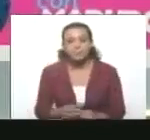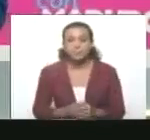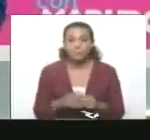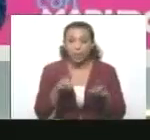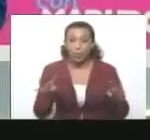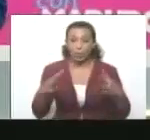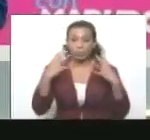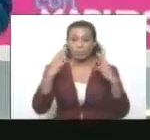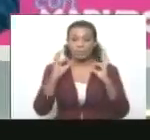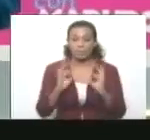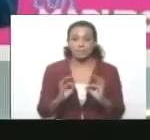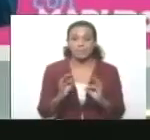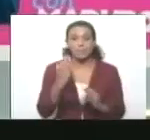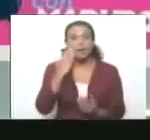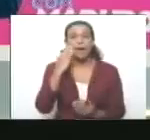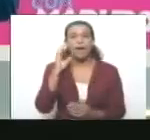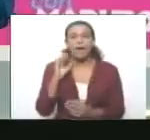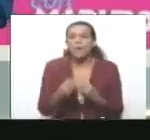todo un país